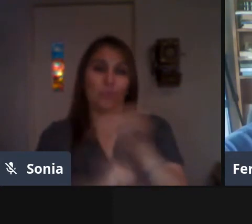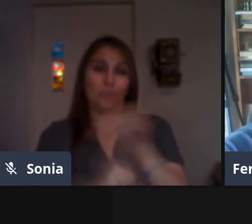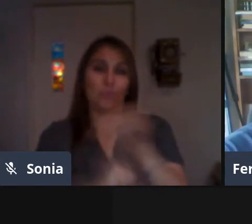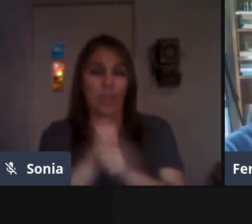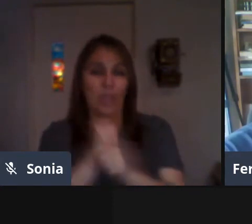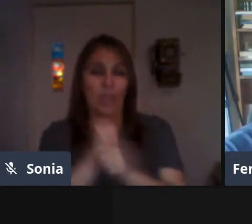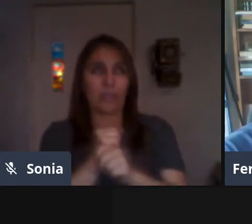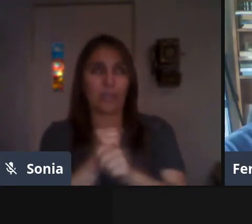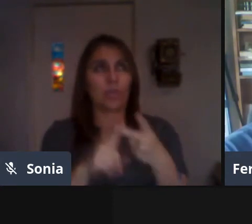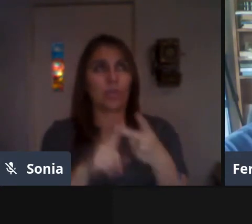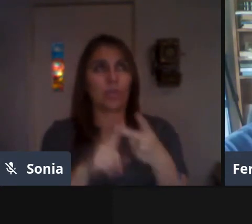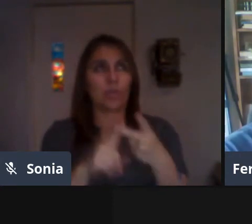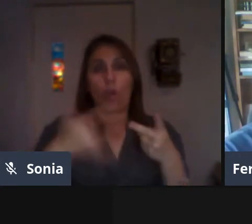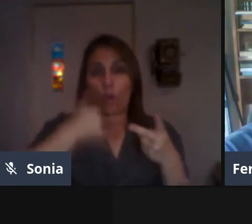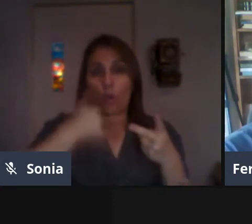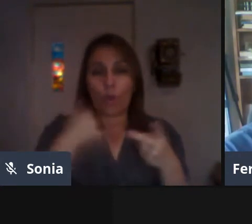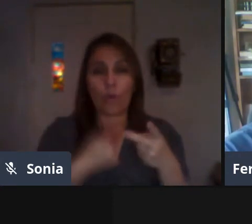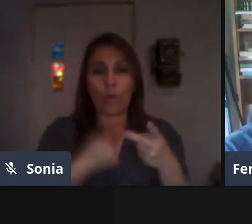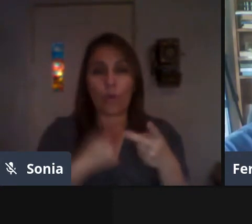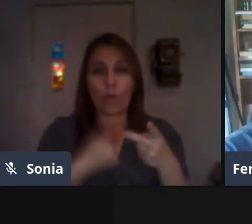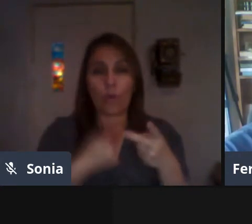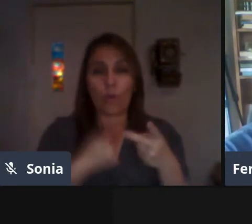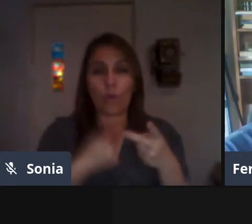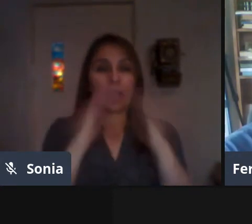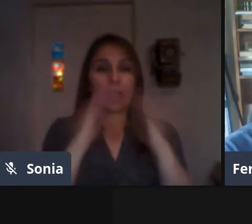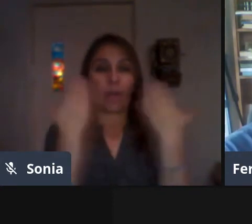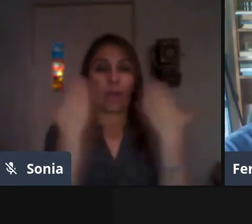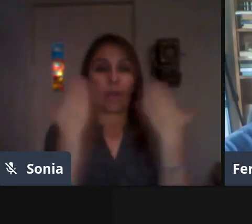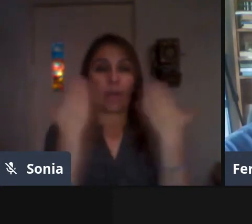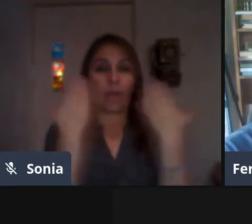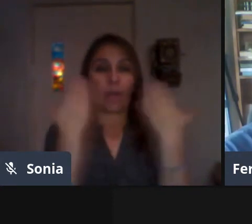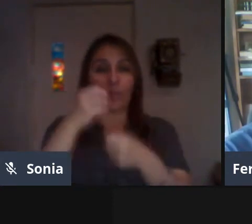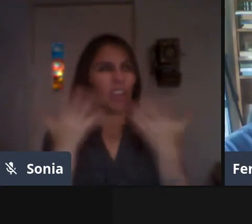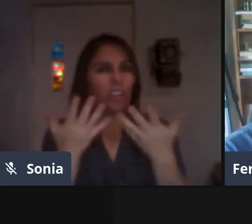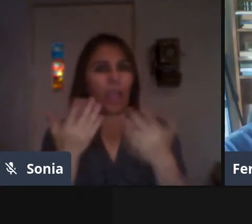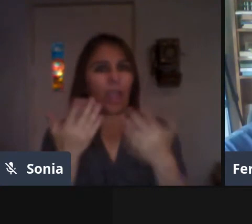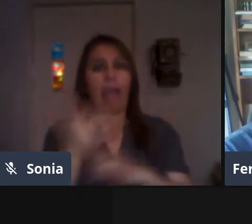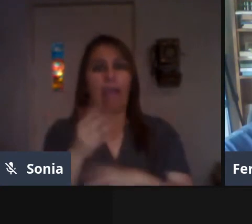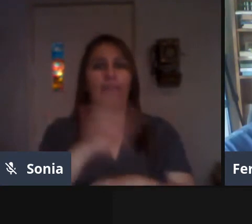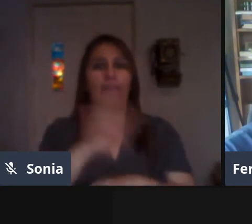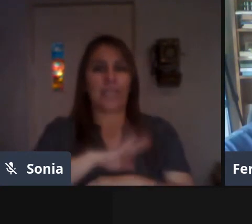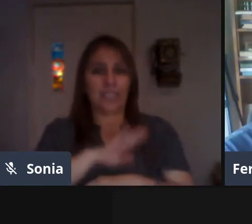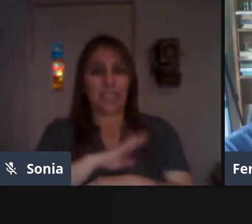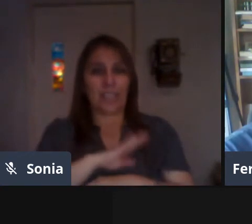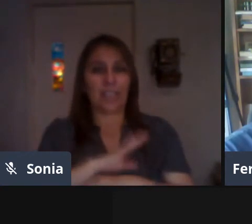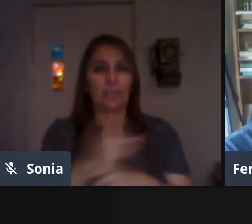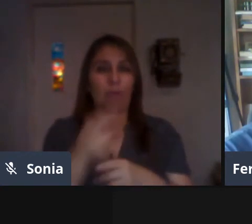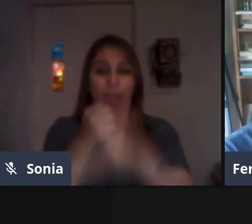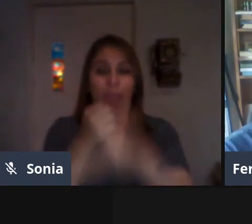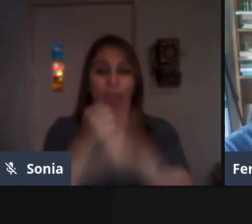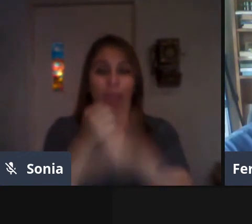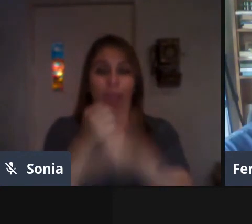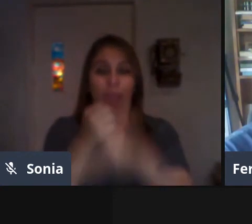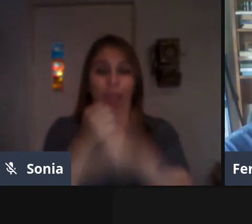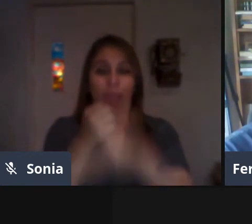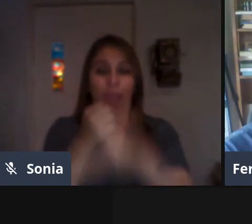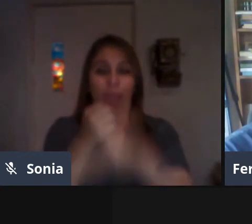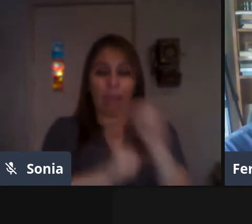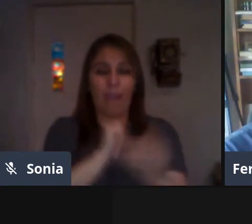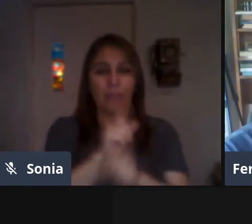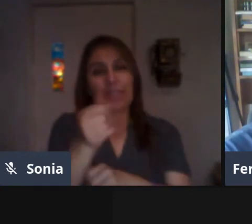educativas de décimo que pueden estar en estos rangos que tú dices 14 15 y 6 17 pero también en la universidad entonces mira que tus novelas